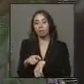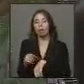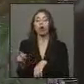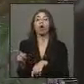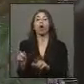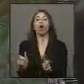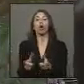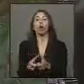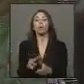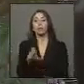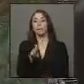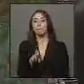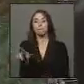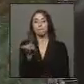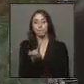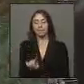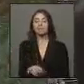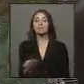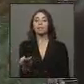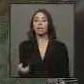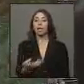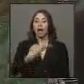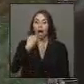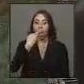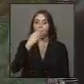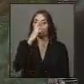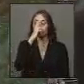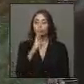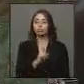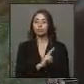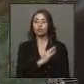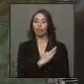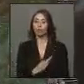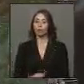Comité del Partido Socialista y le ofrezco la palabra al honorable señor diputado.